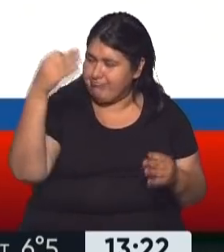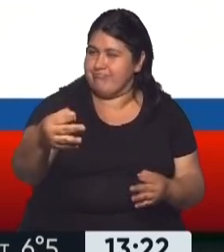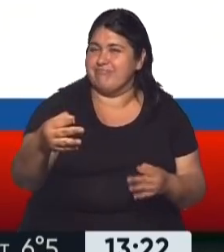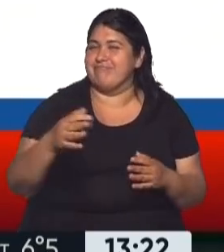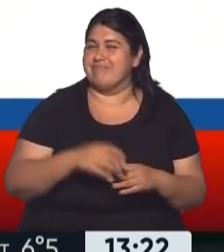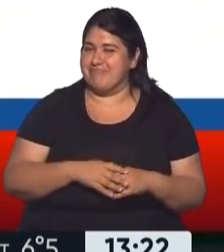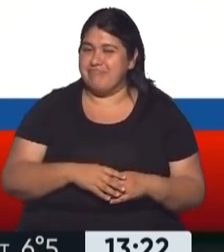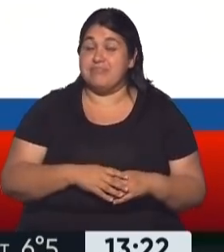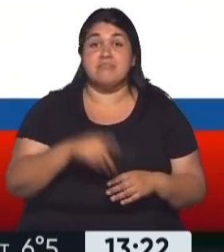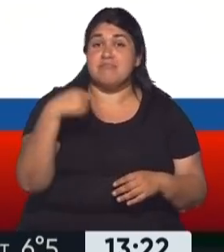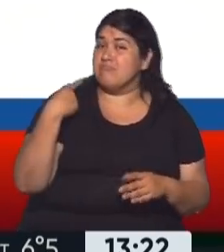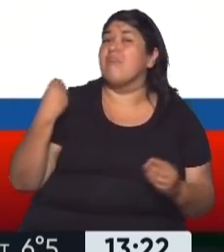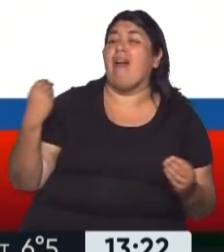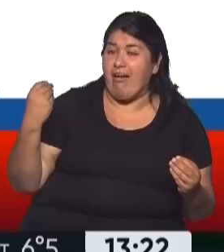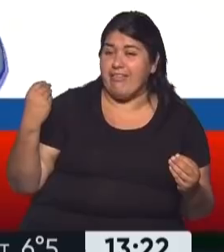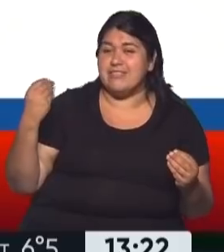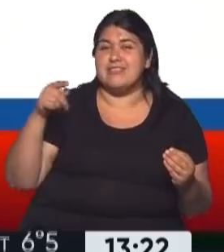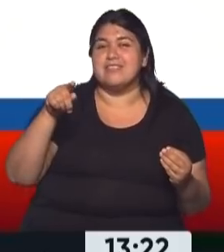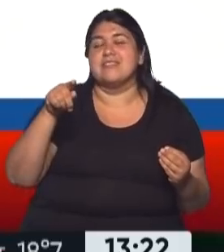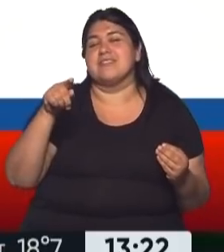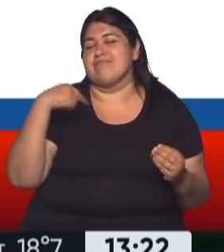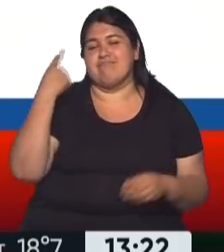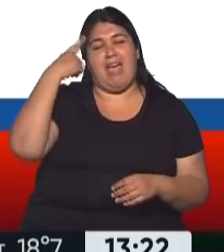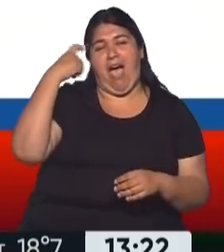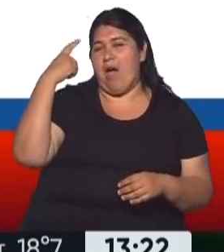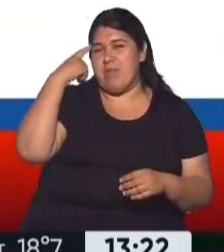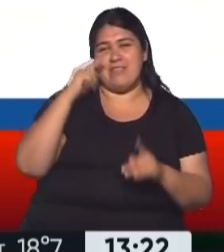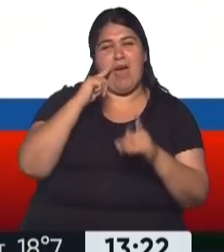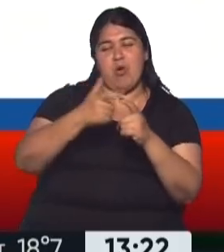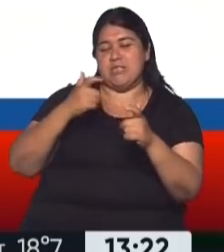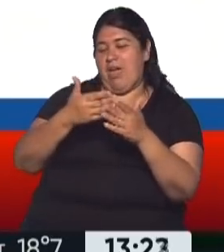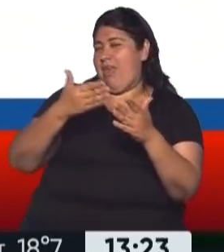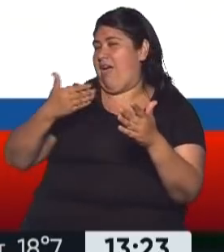Pero para hacerlo, aprendamos lo vivido.